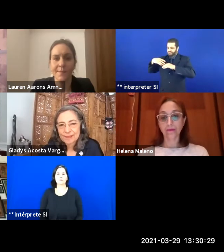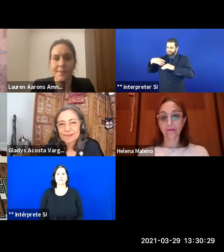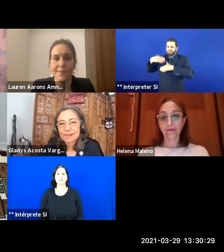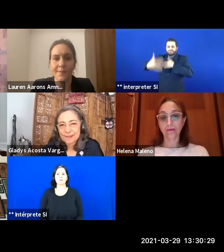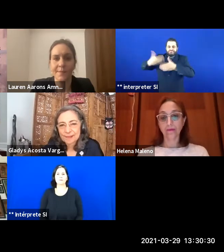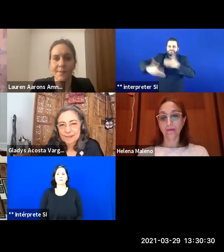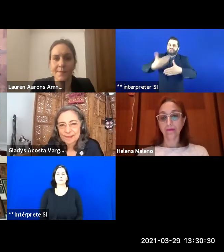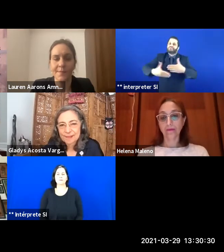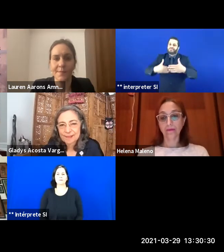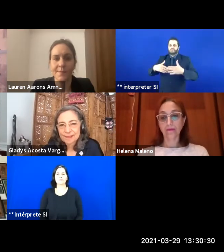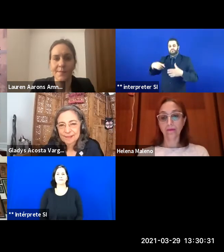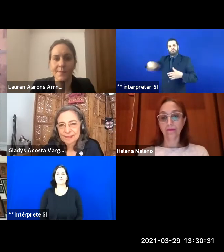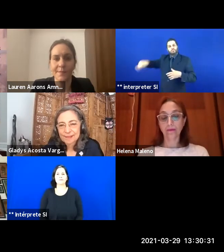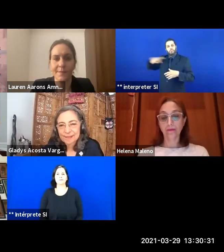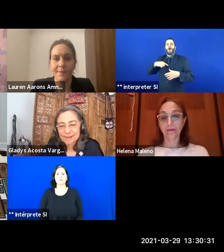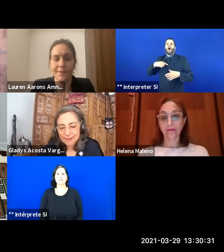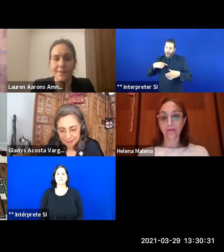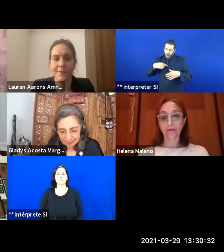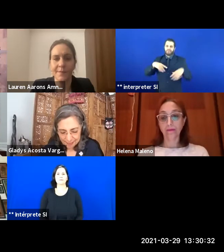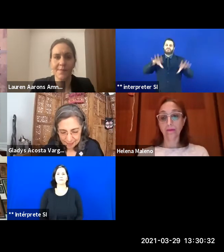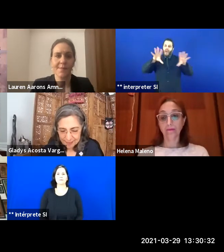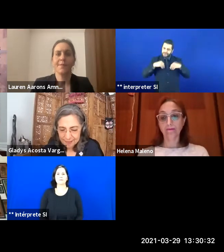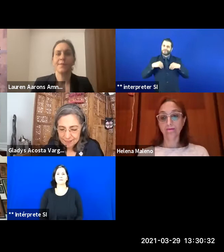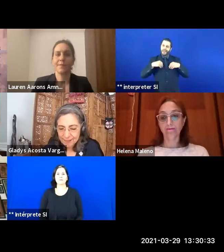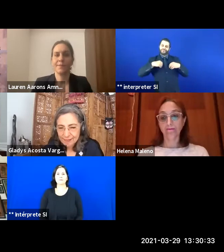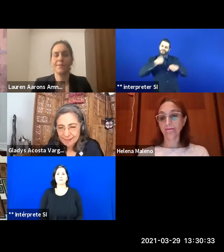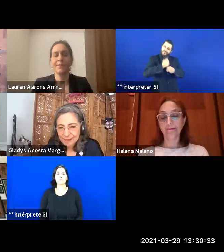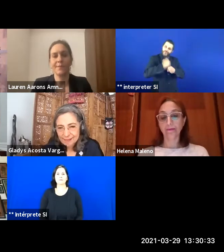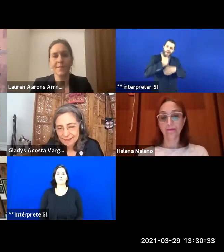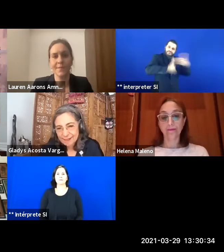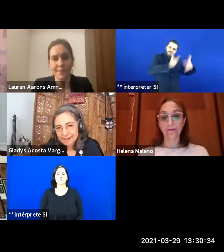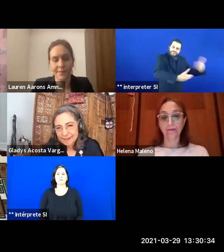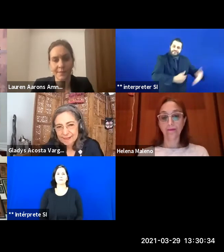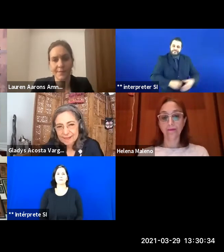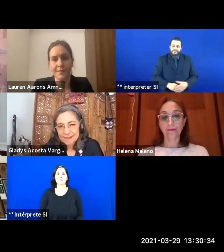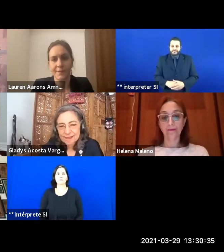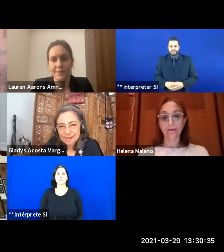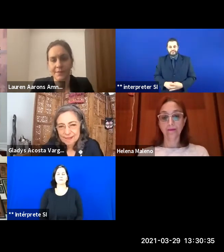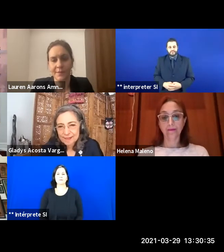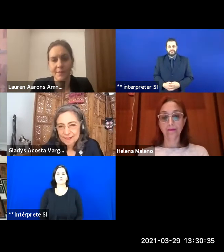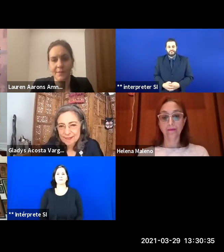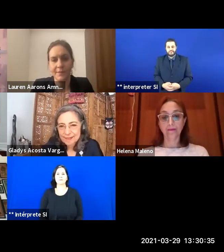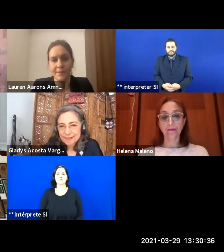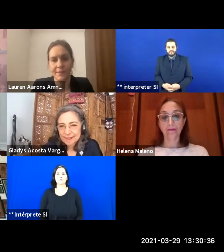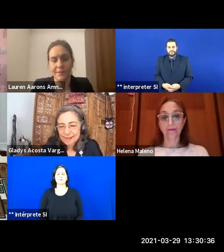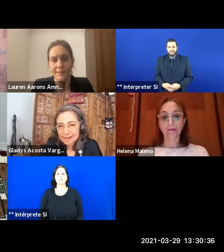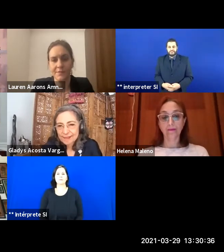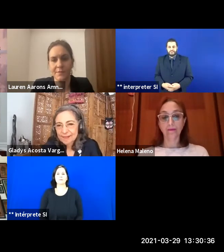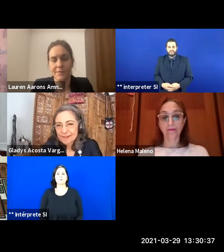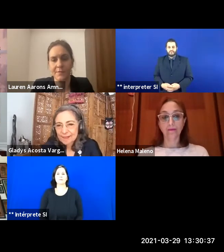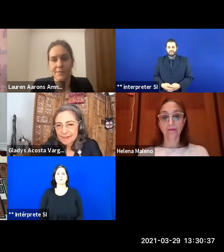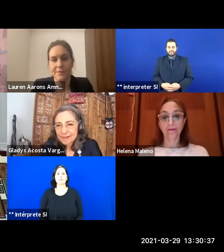los niveles sociales y políticos. Como mujer indígena, considero que en estos últimos años,